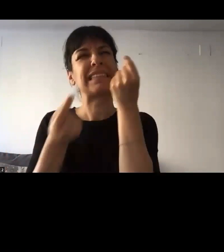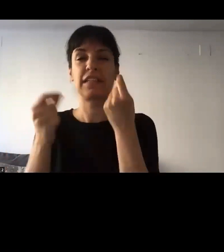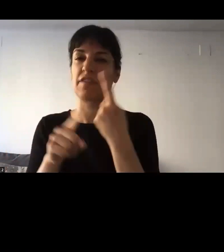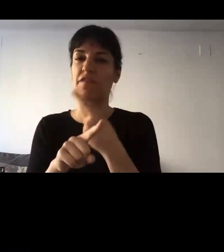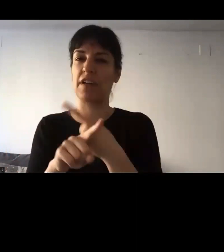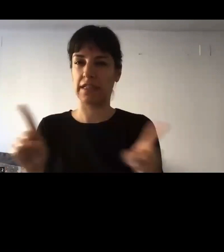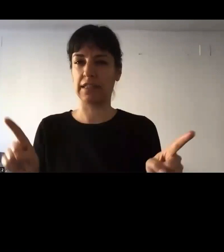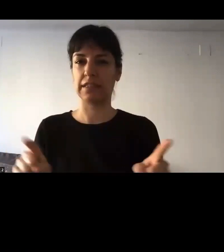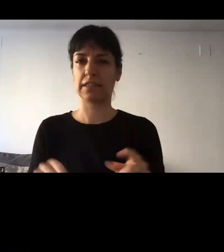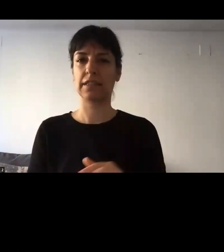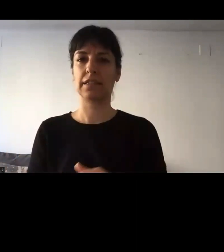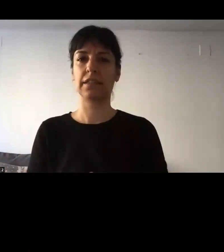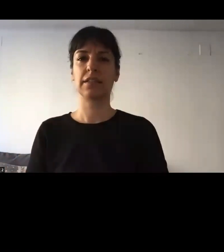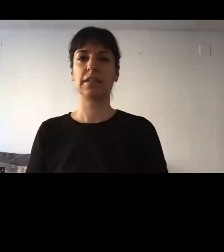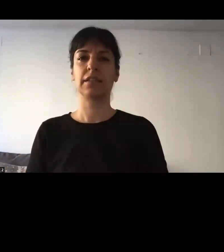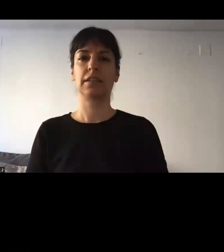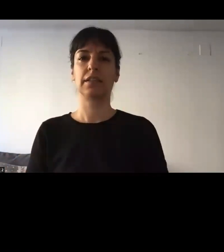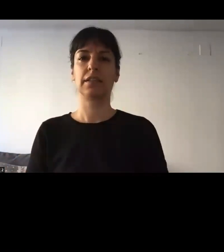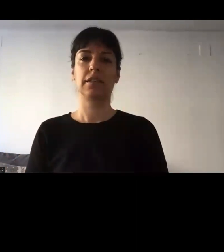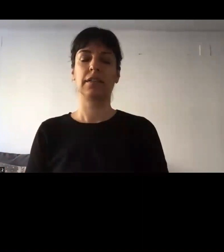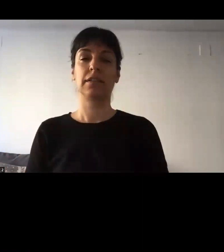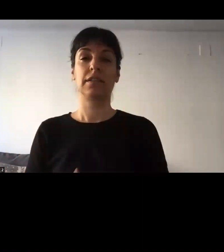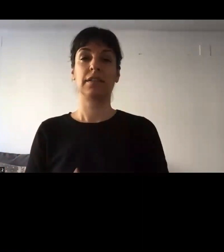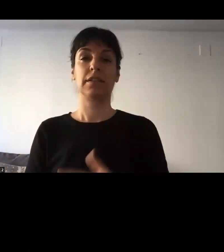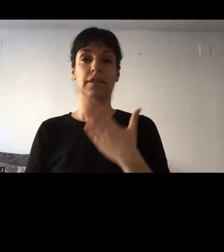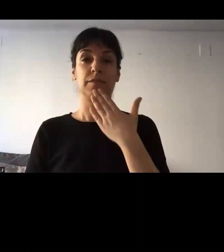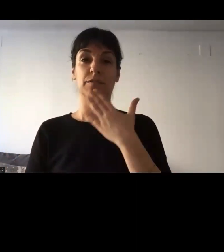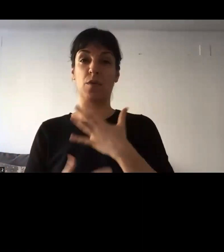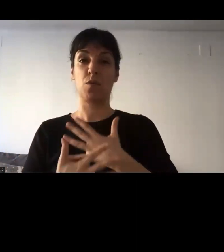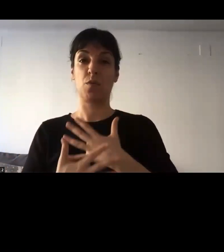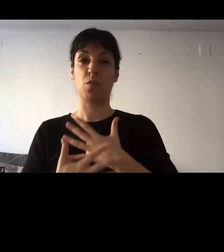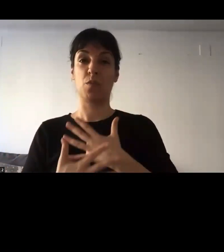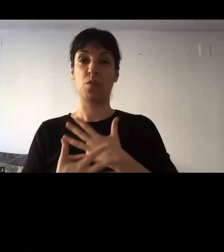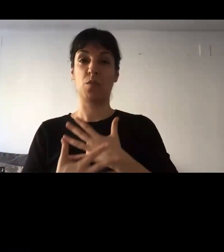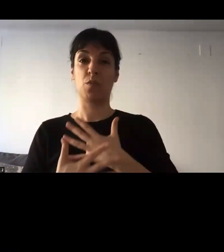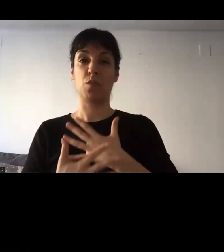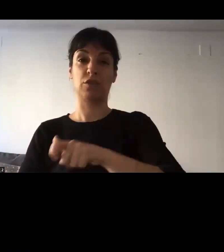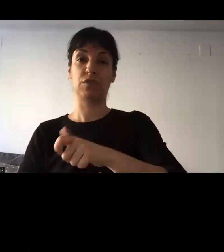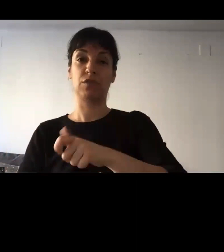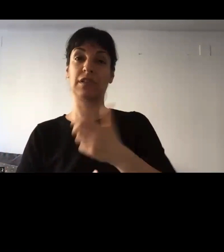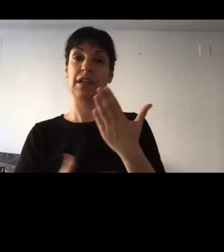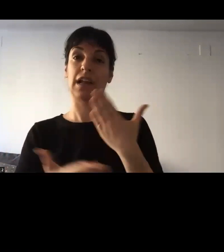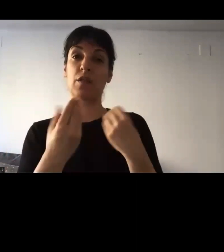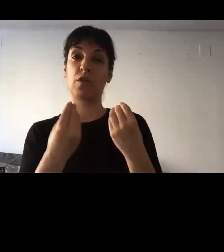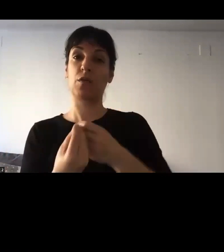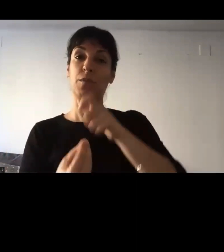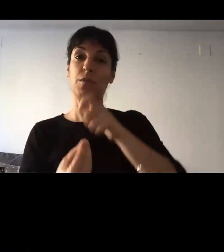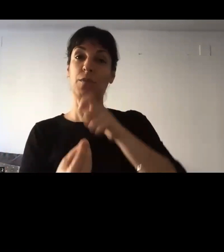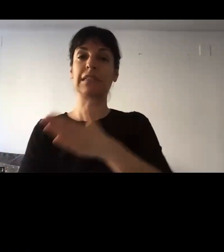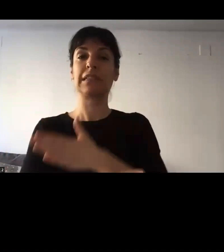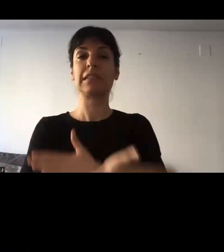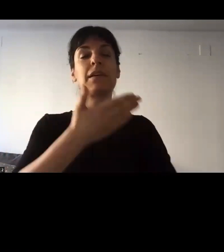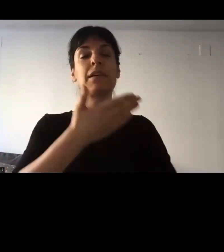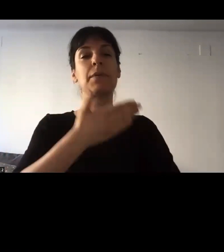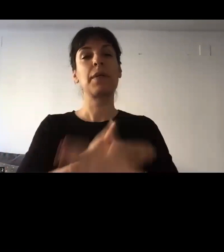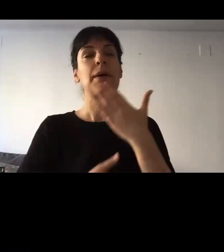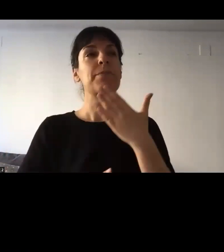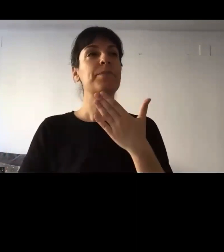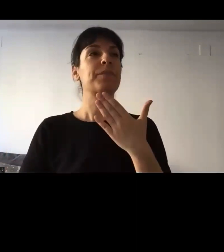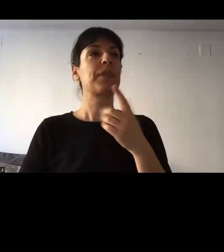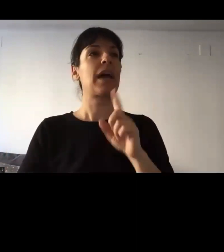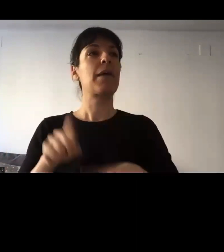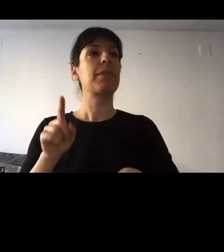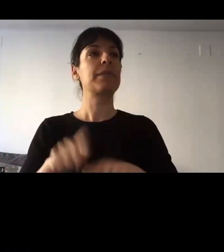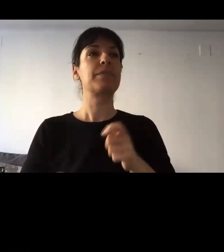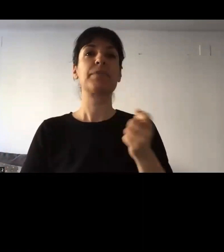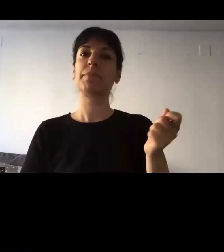que la relación de los voluntarios con las personas con discapacidad se asemeja un poco a veces a la que yo he tenido con